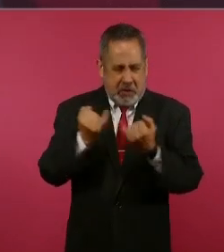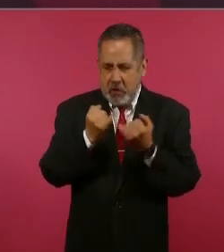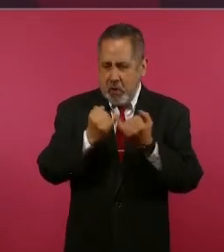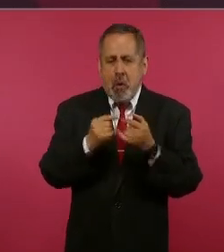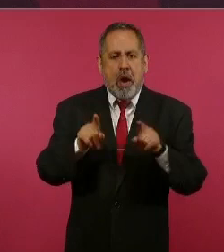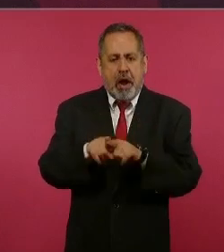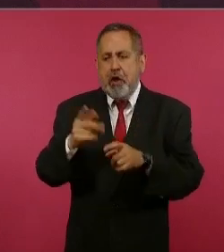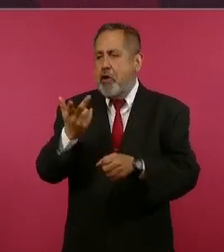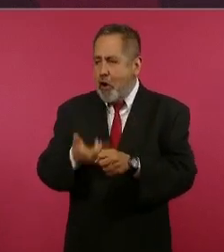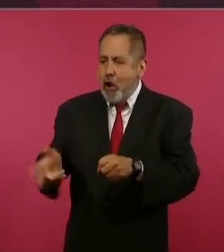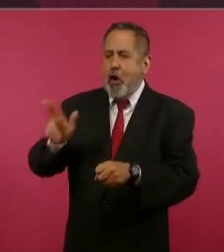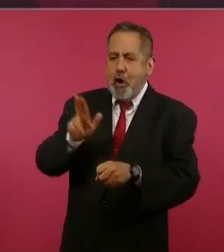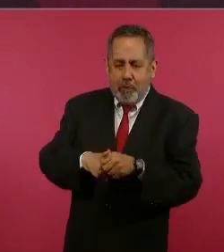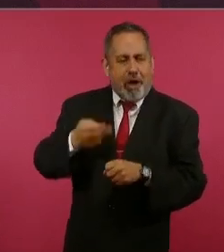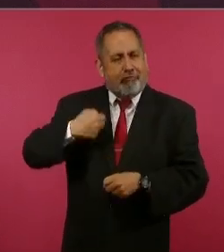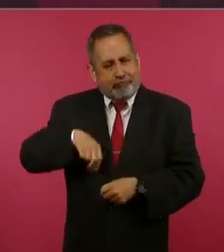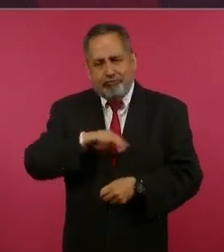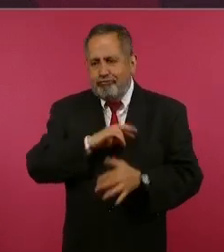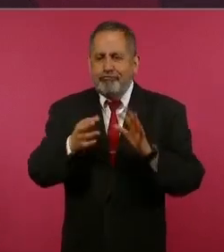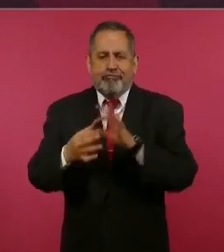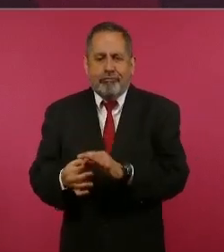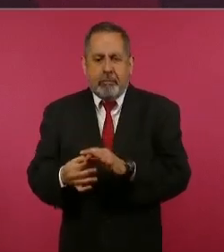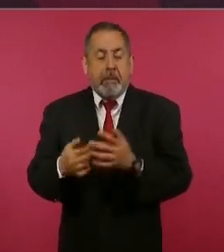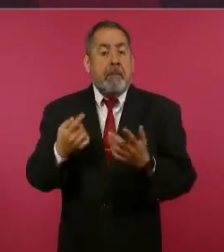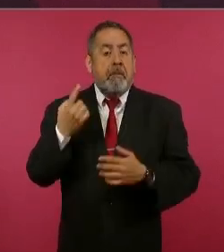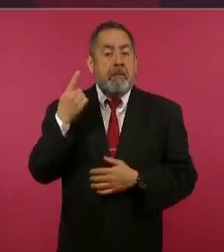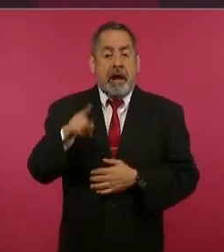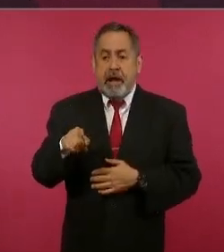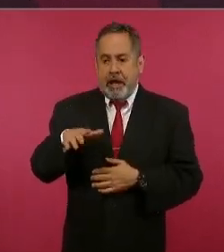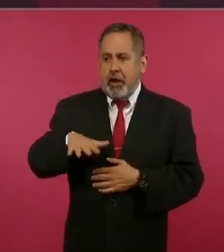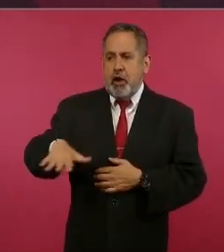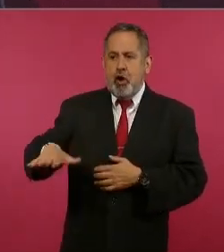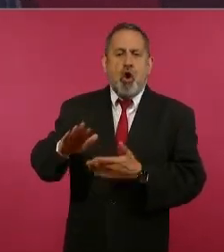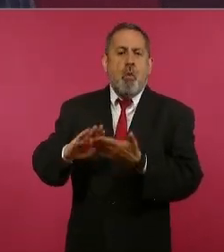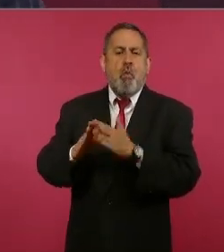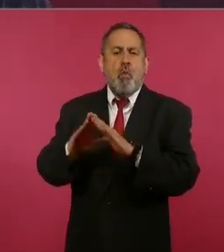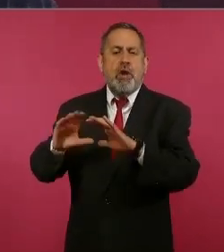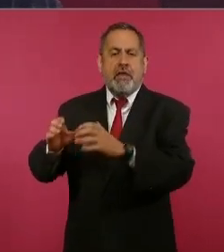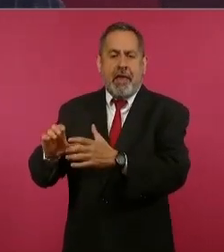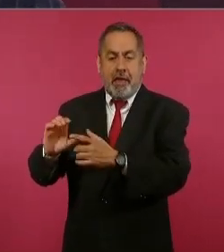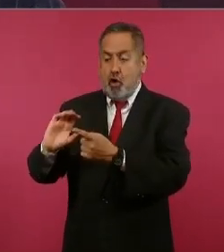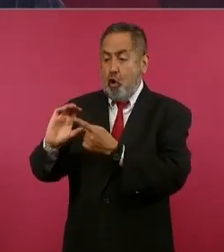para que los miembros del comité de la comunidad,